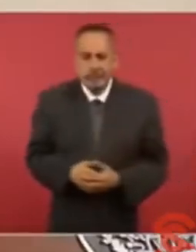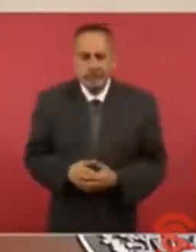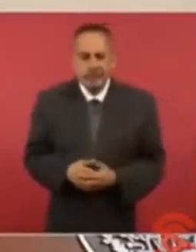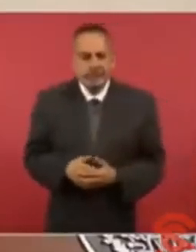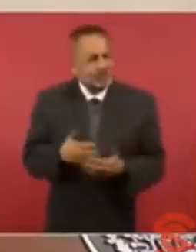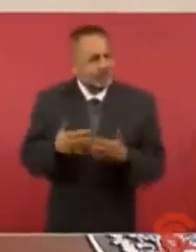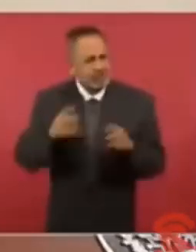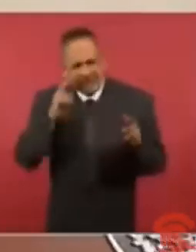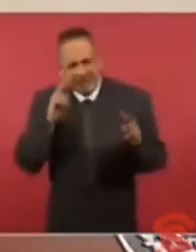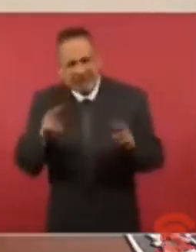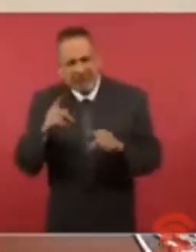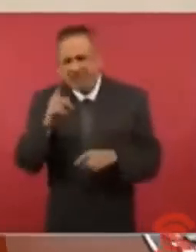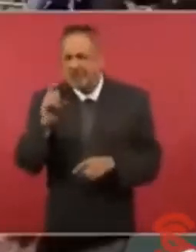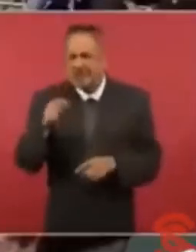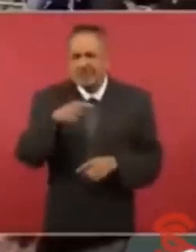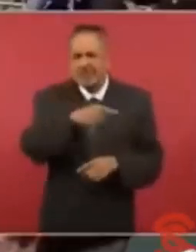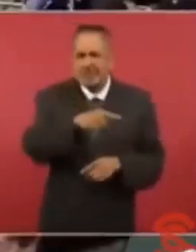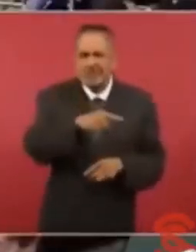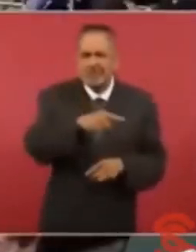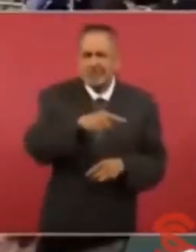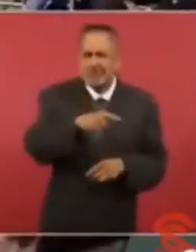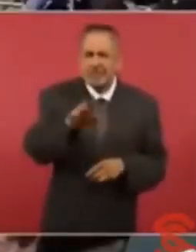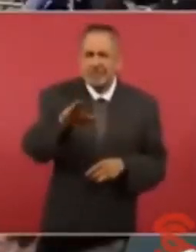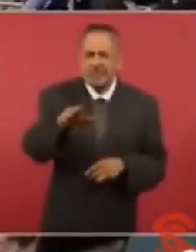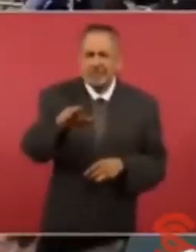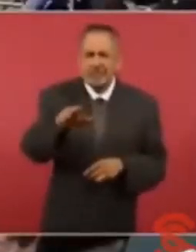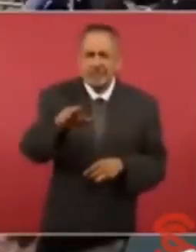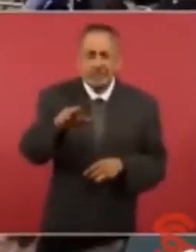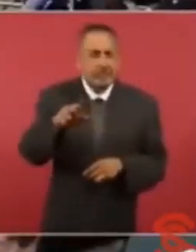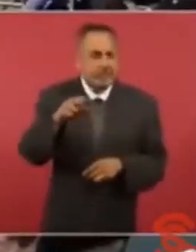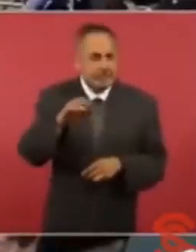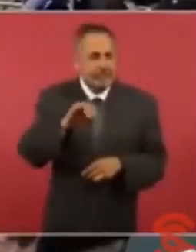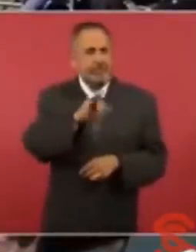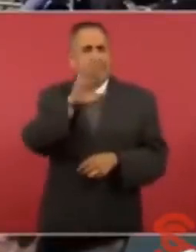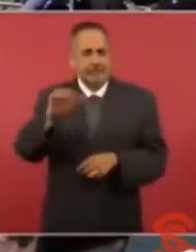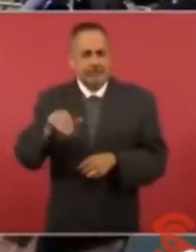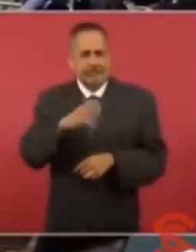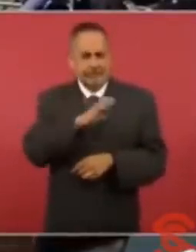Ahora estaba yo viendo que uno de los que estaban proponiendo